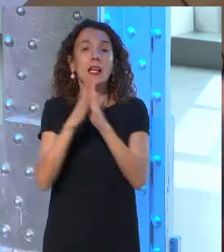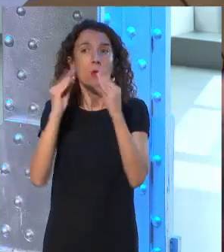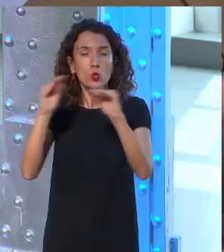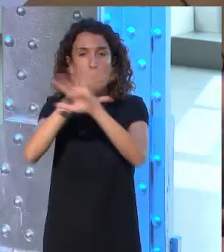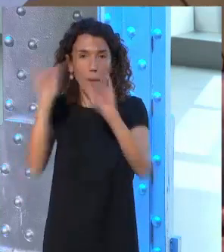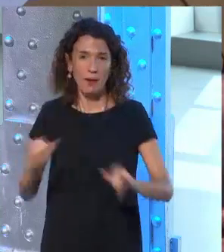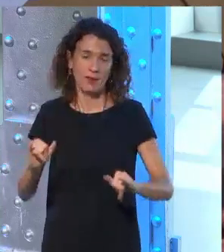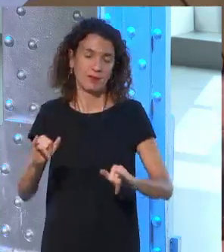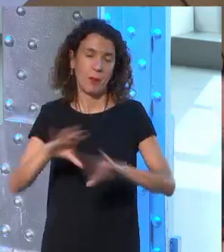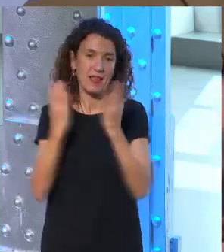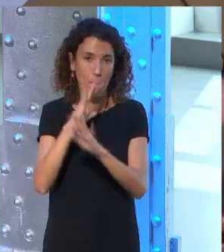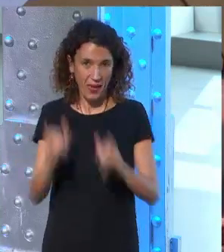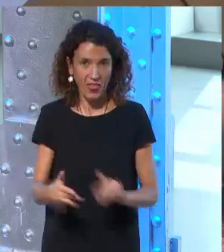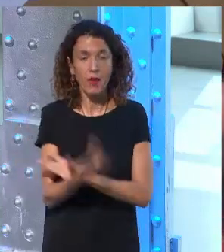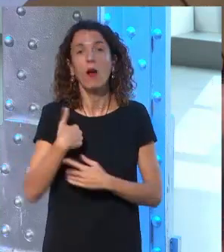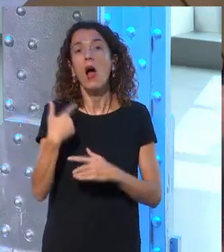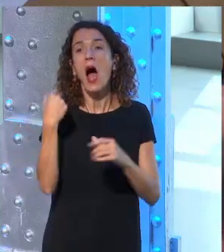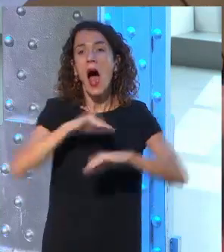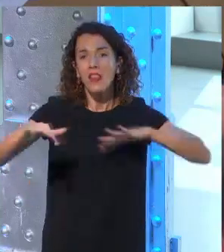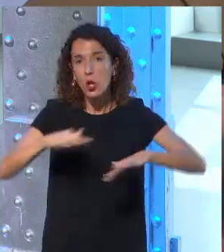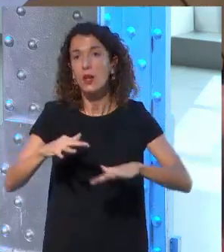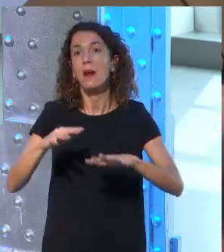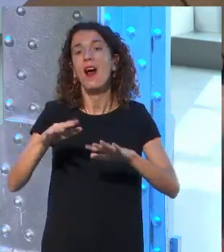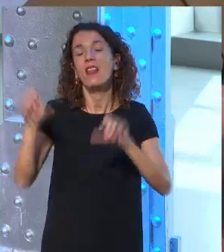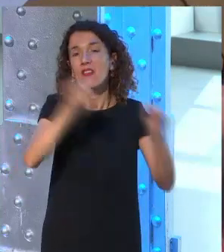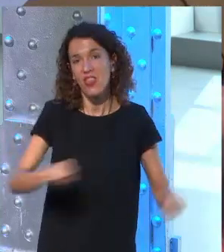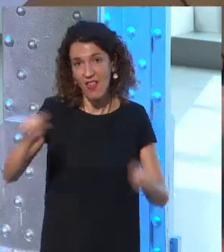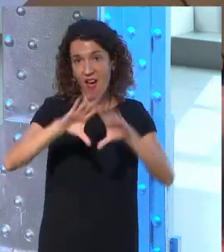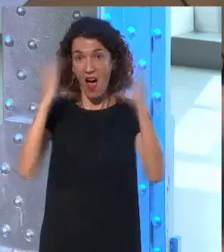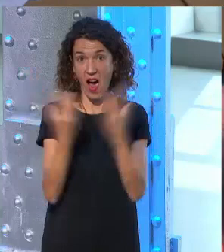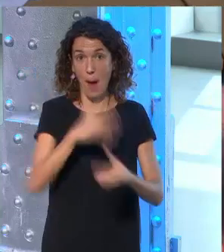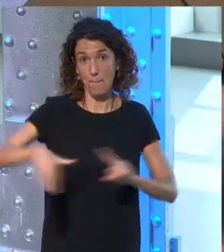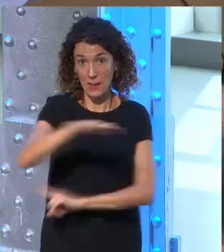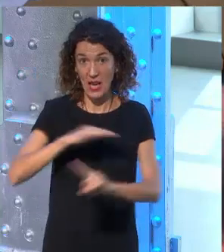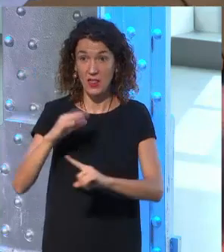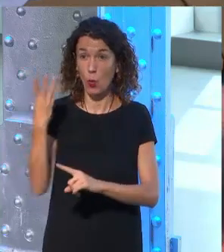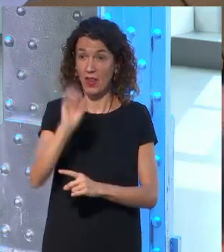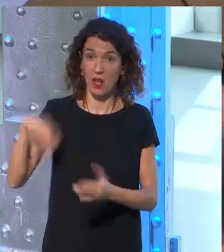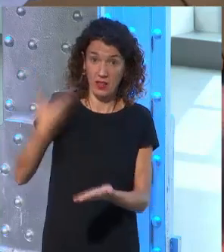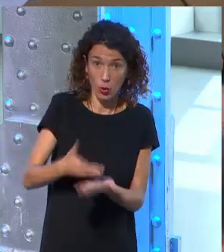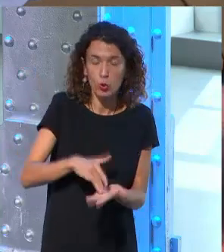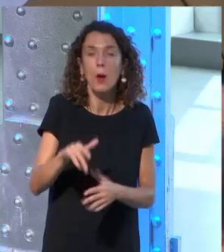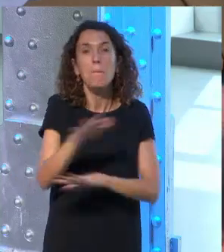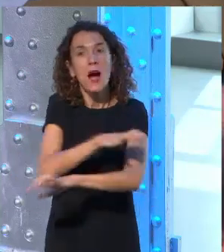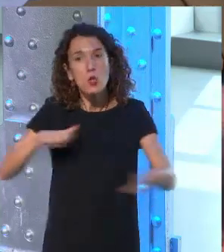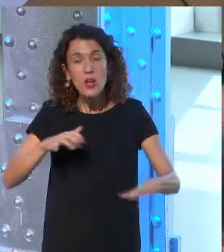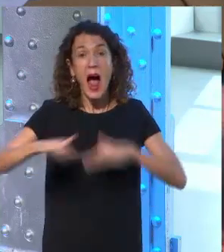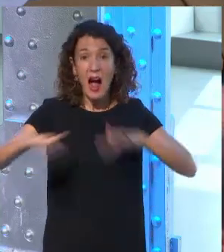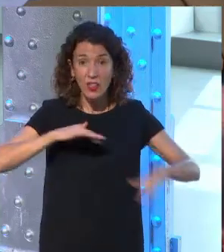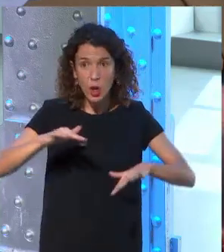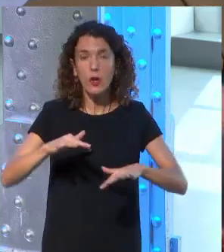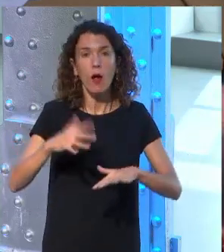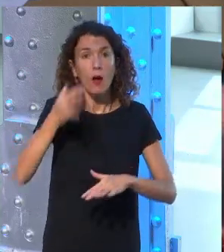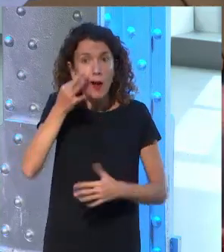analiza las acciones en defensa del medio ambiente de los últimos 40 años, verás que la mayor parte de las acciones